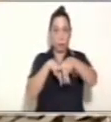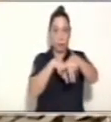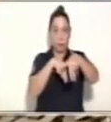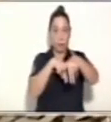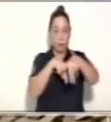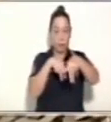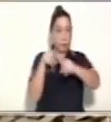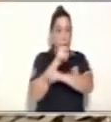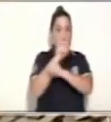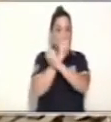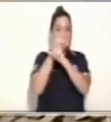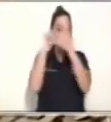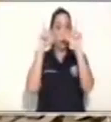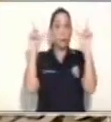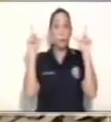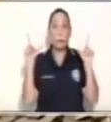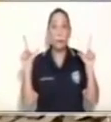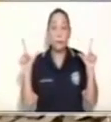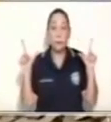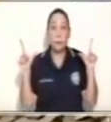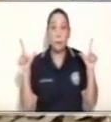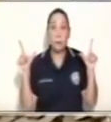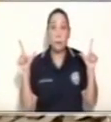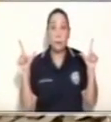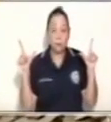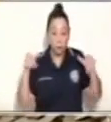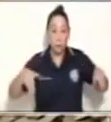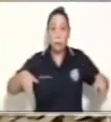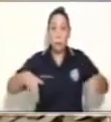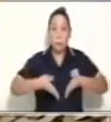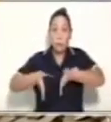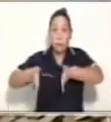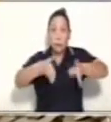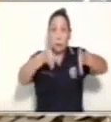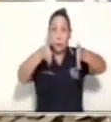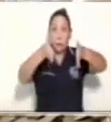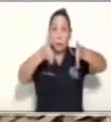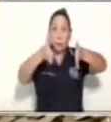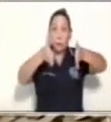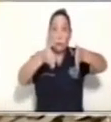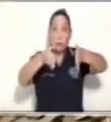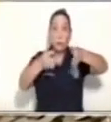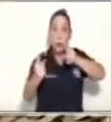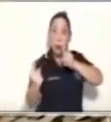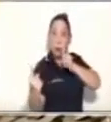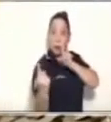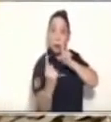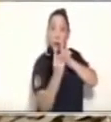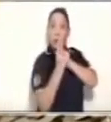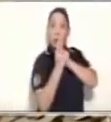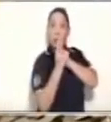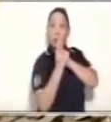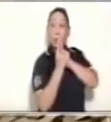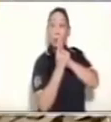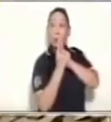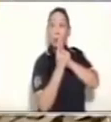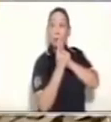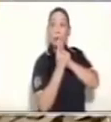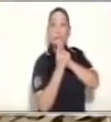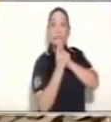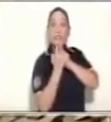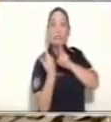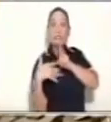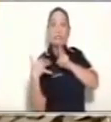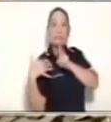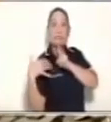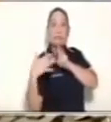de pronto en el camino se les aparecía un